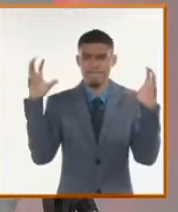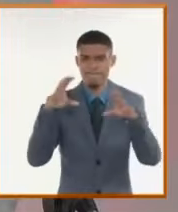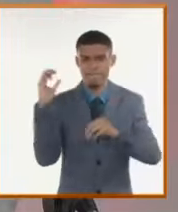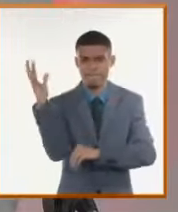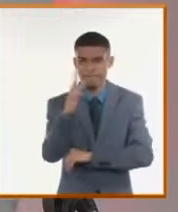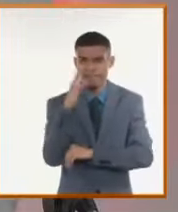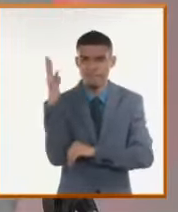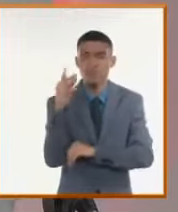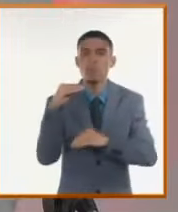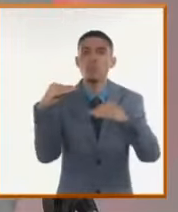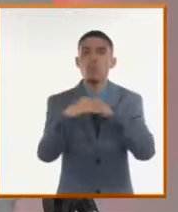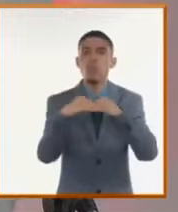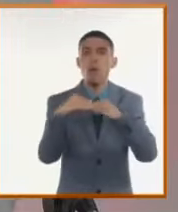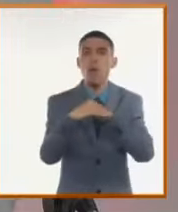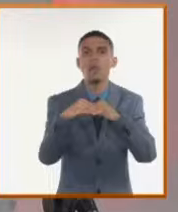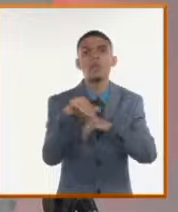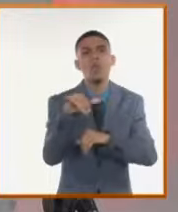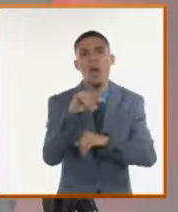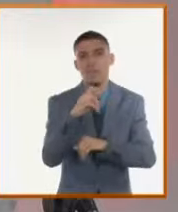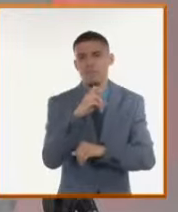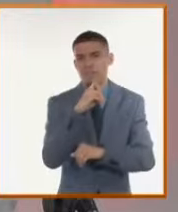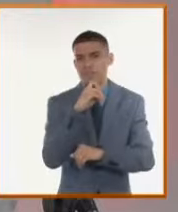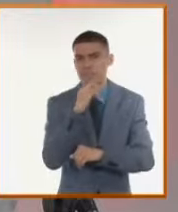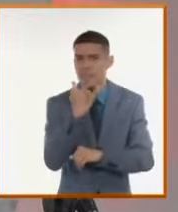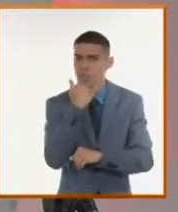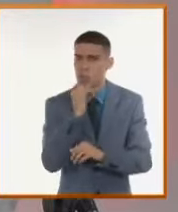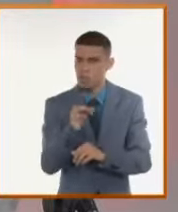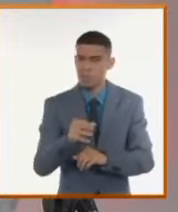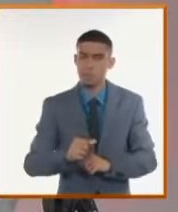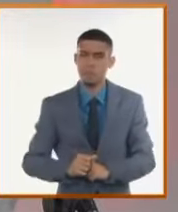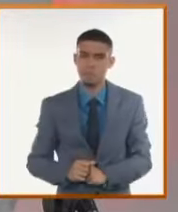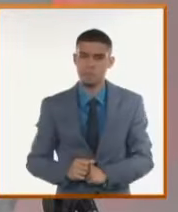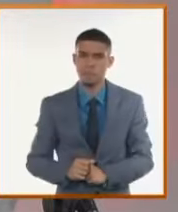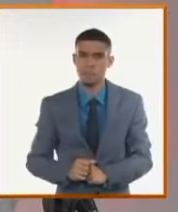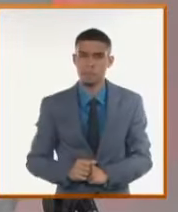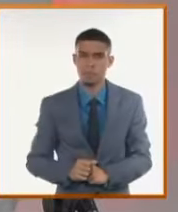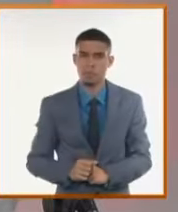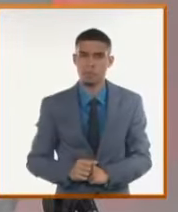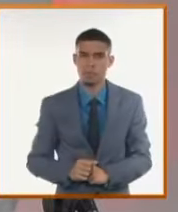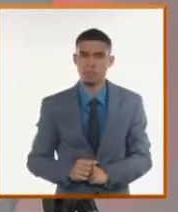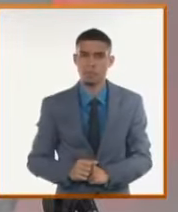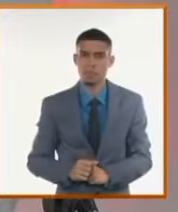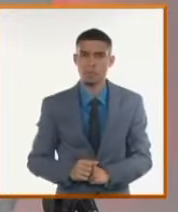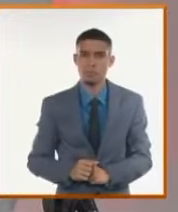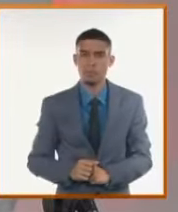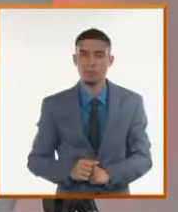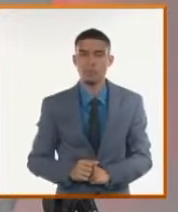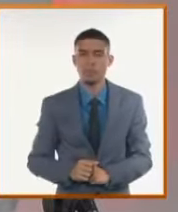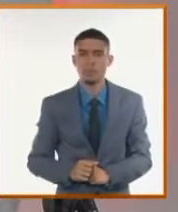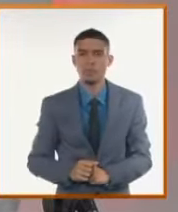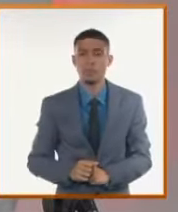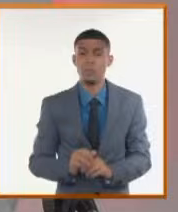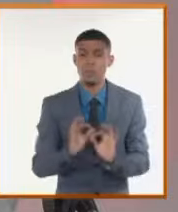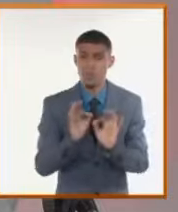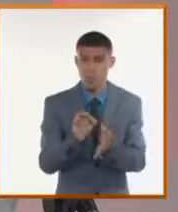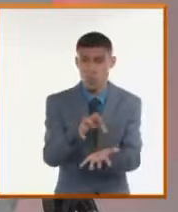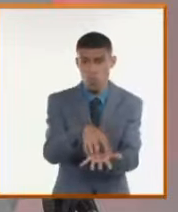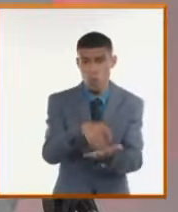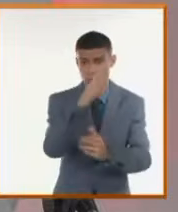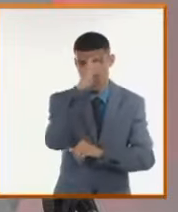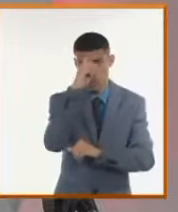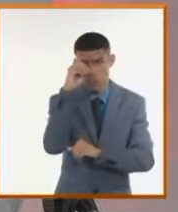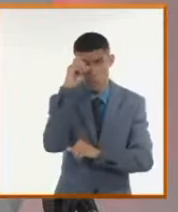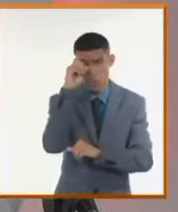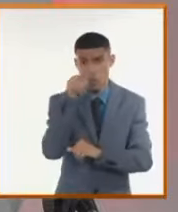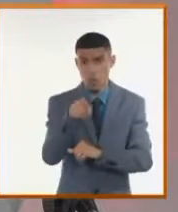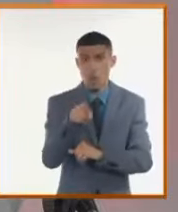puente se era una alcantarilla y se agab má ahí no no no no no agaba más en otro lado Eh Esto es en el mismo Sant espírito que va